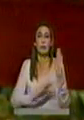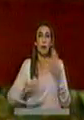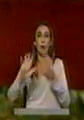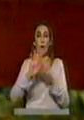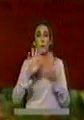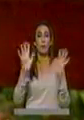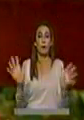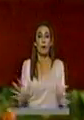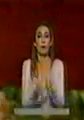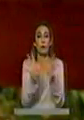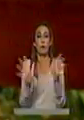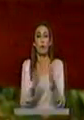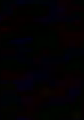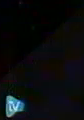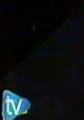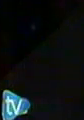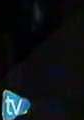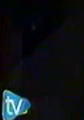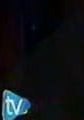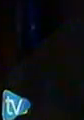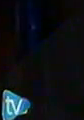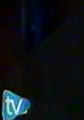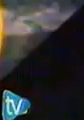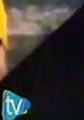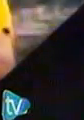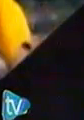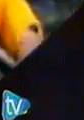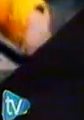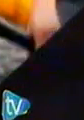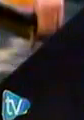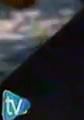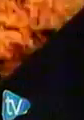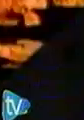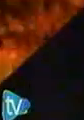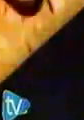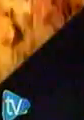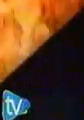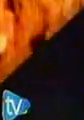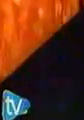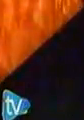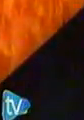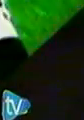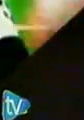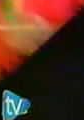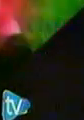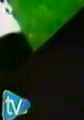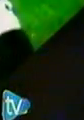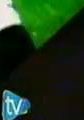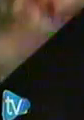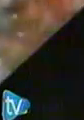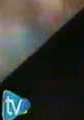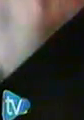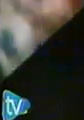para llevar a cabo todas esas ideas. Enseguida, Fanático.